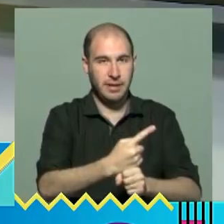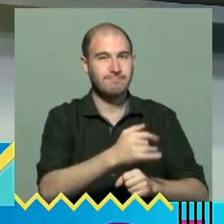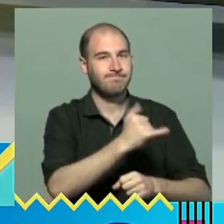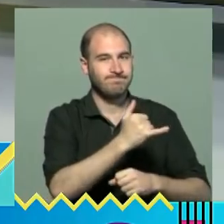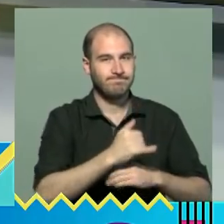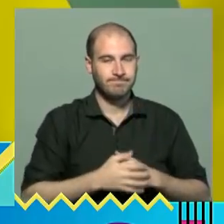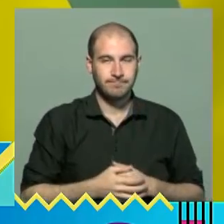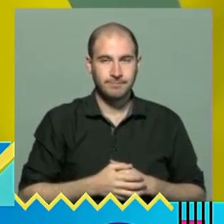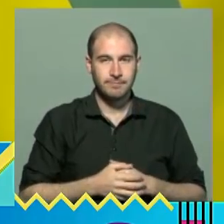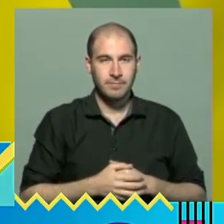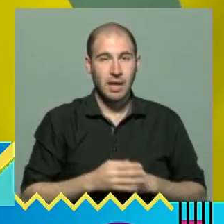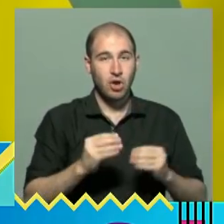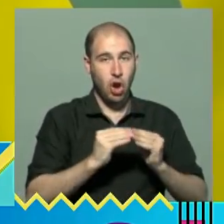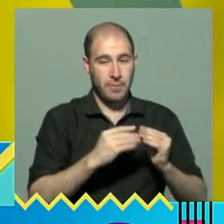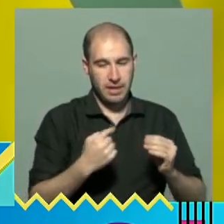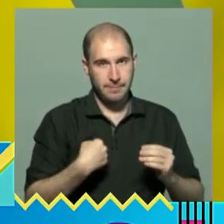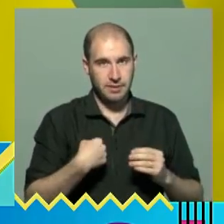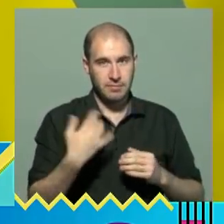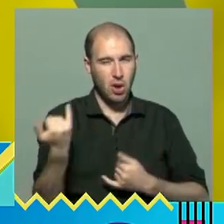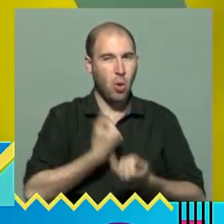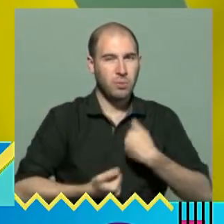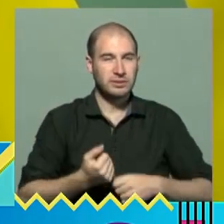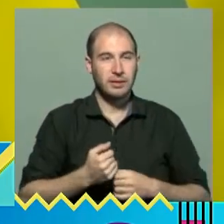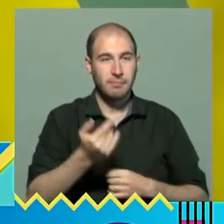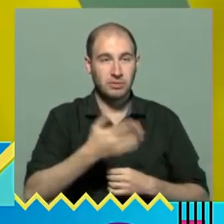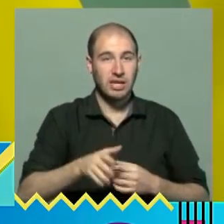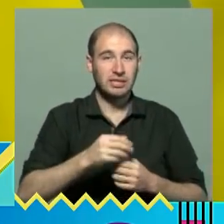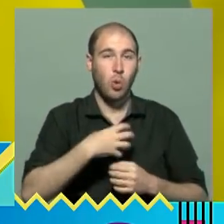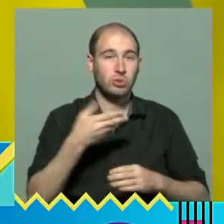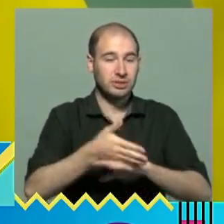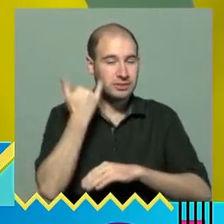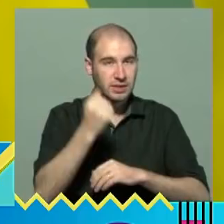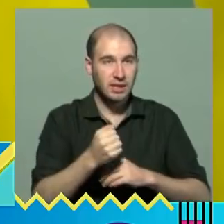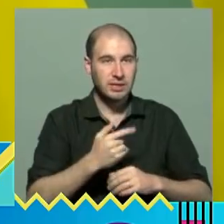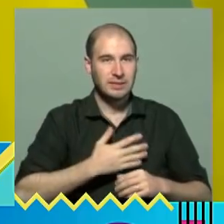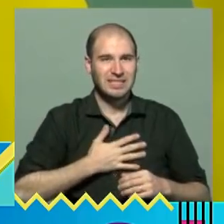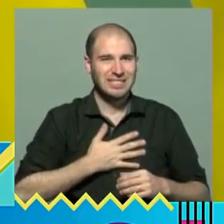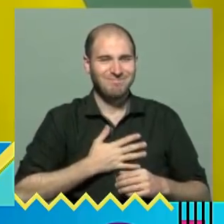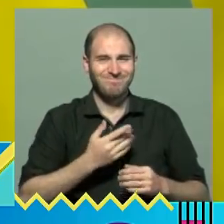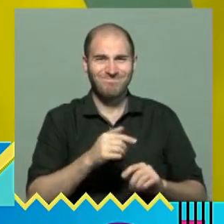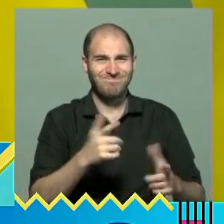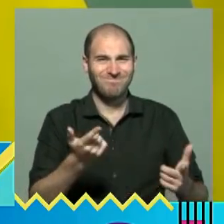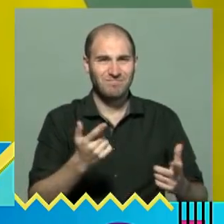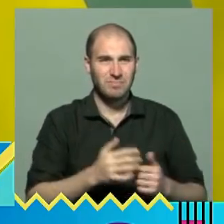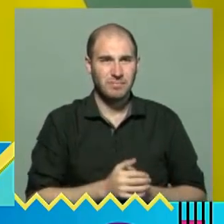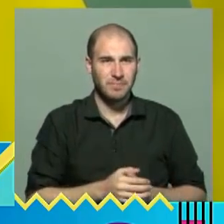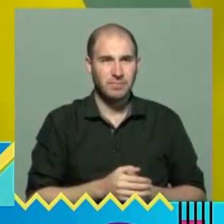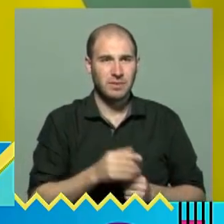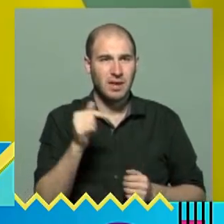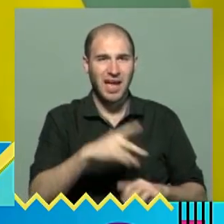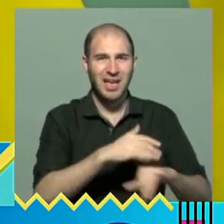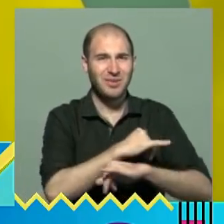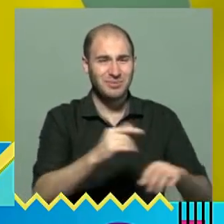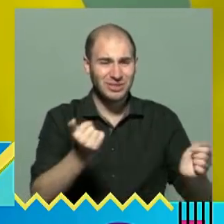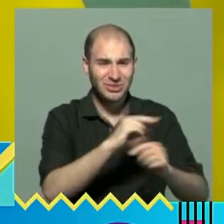Exactamente. Mis compañeras, por los que me han comentado, las que ya la han cursado, no salen muy contentas. Hay bastante